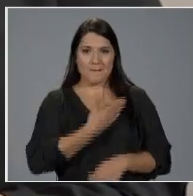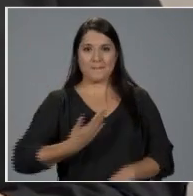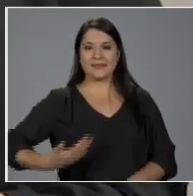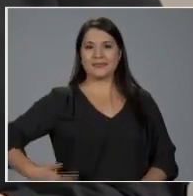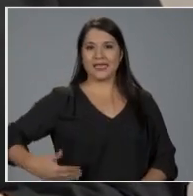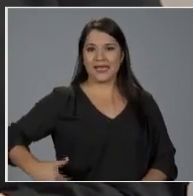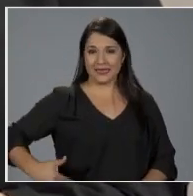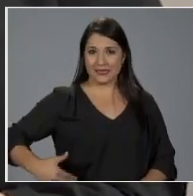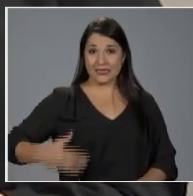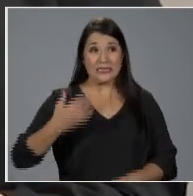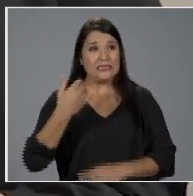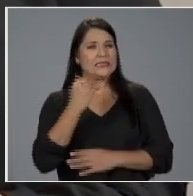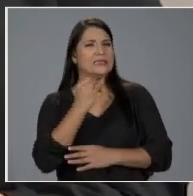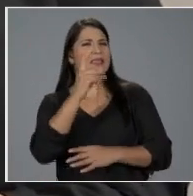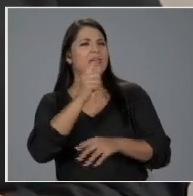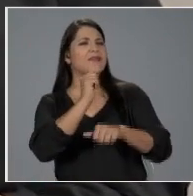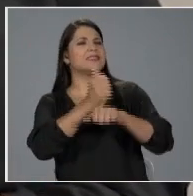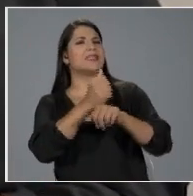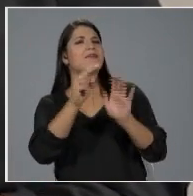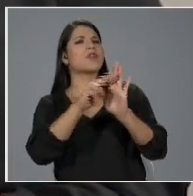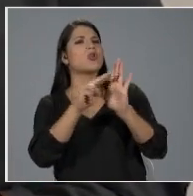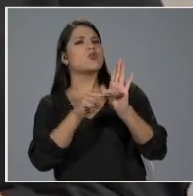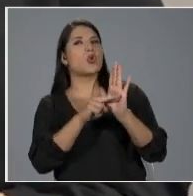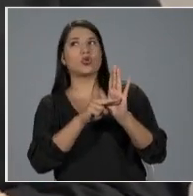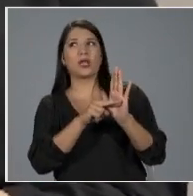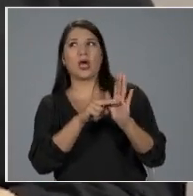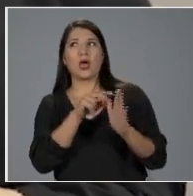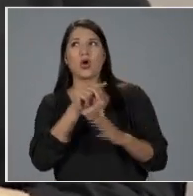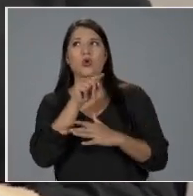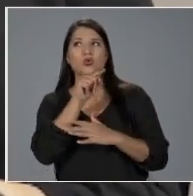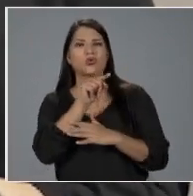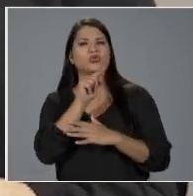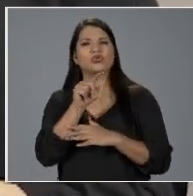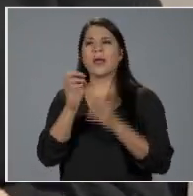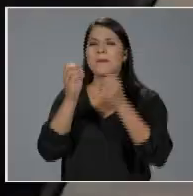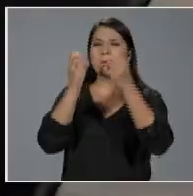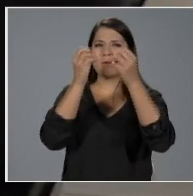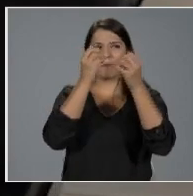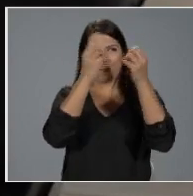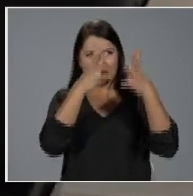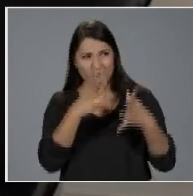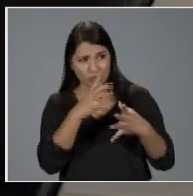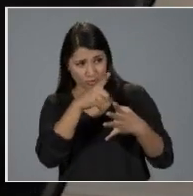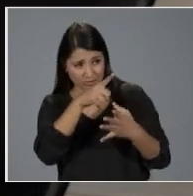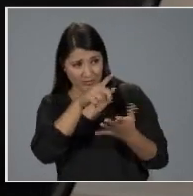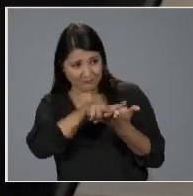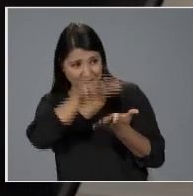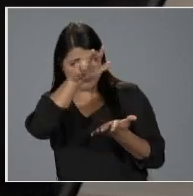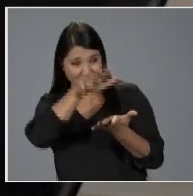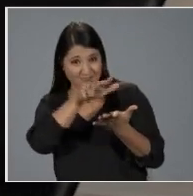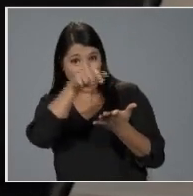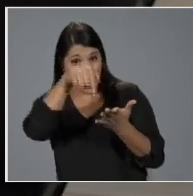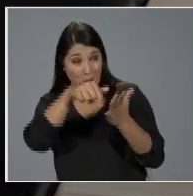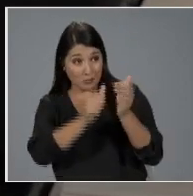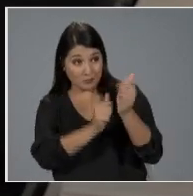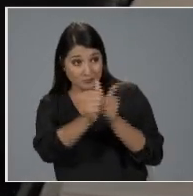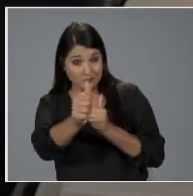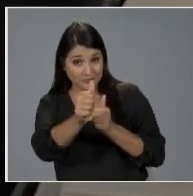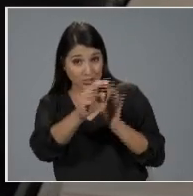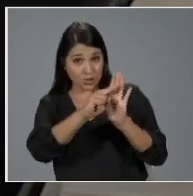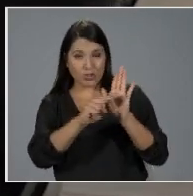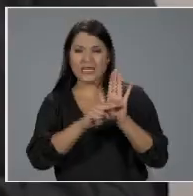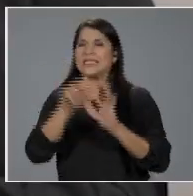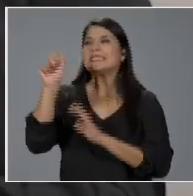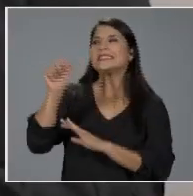presidente? Si hubiese que darle una calificación, Gina, usted que es profesora y además aprobaría a don Luis Guillermo hoy. Sí, aprobaría, pero no